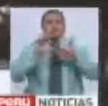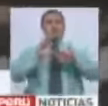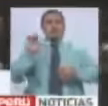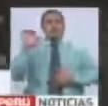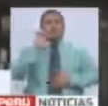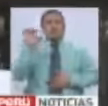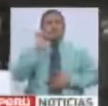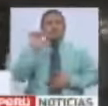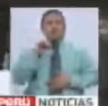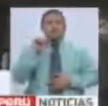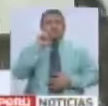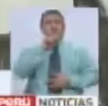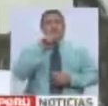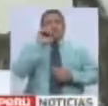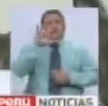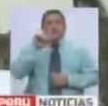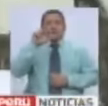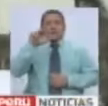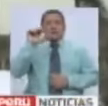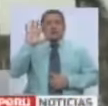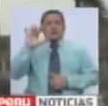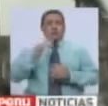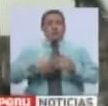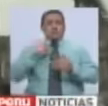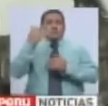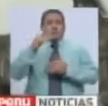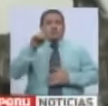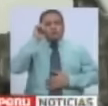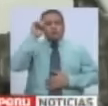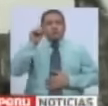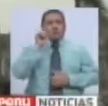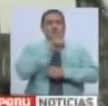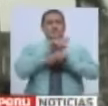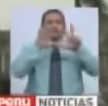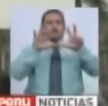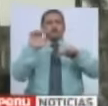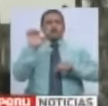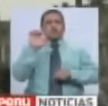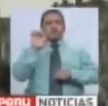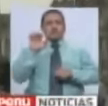de enero de 1535, que posteriormente se fundó el 18 de enero.